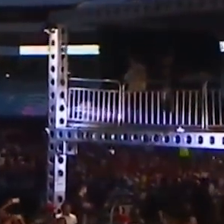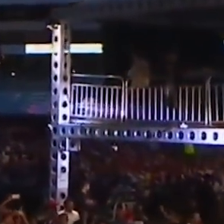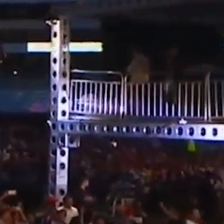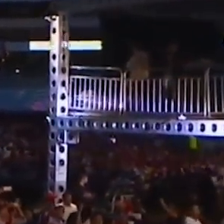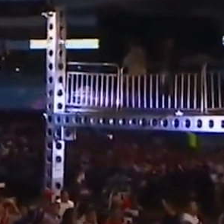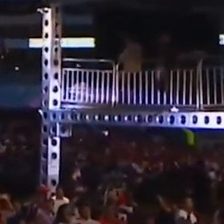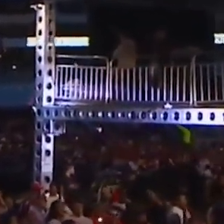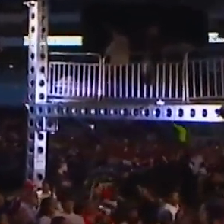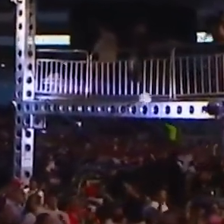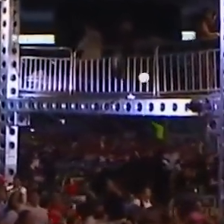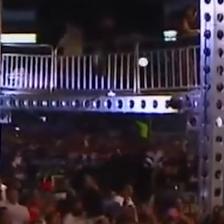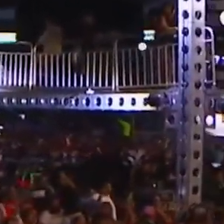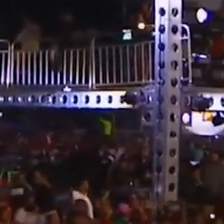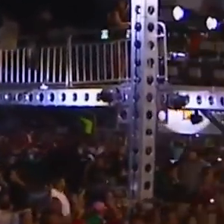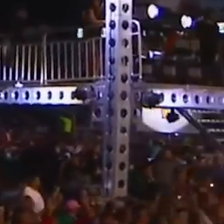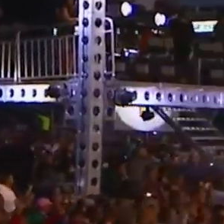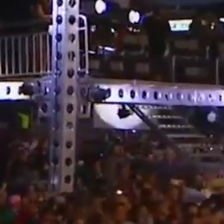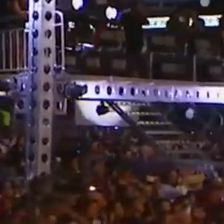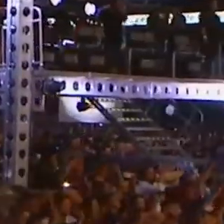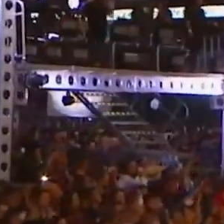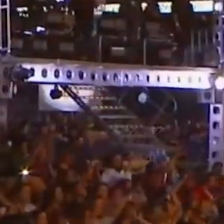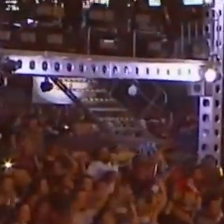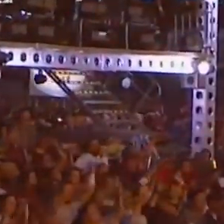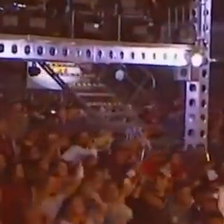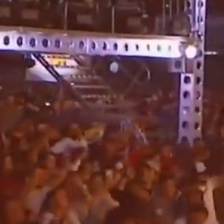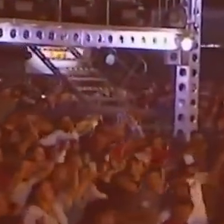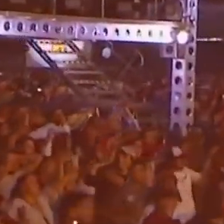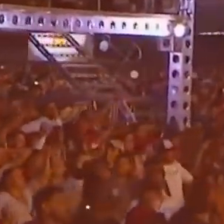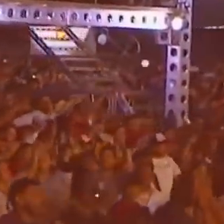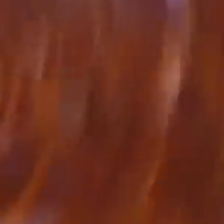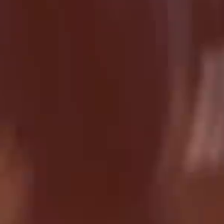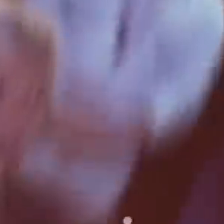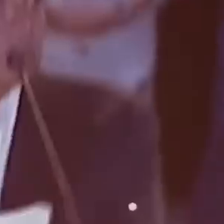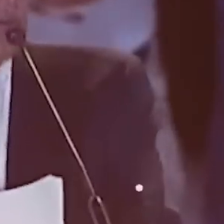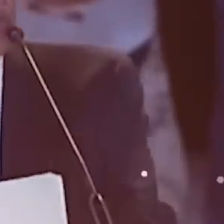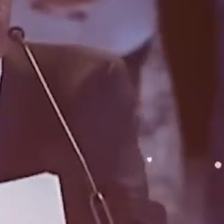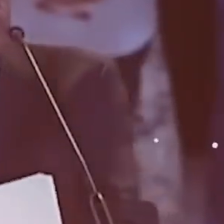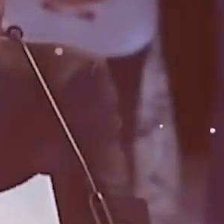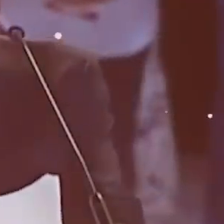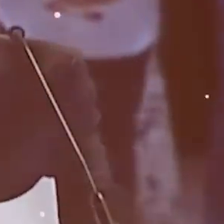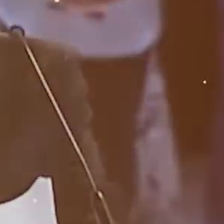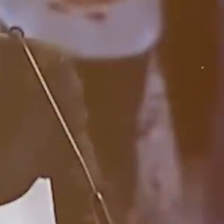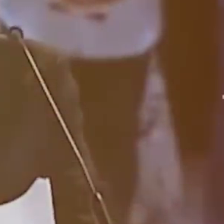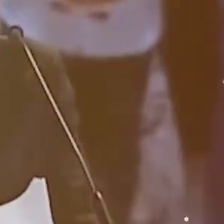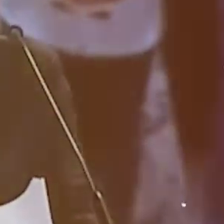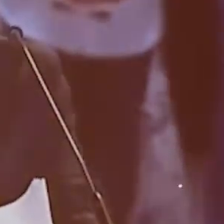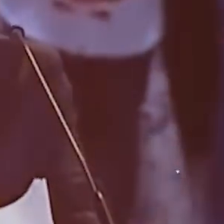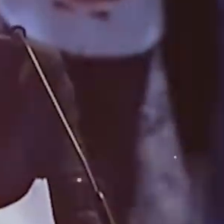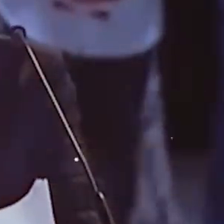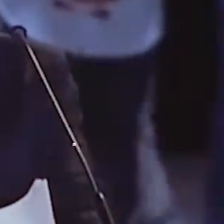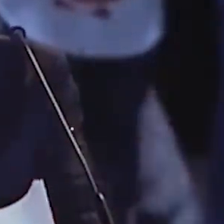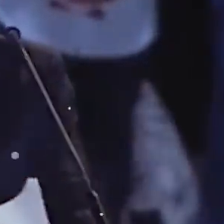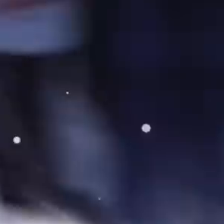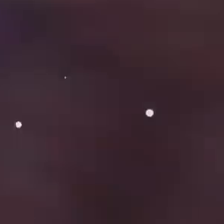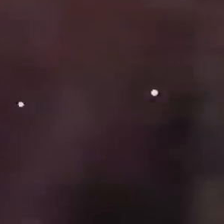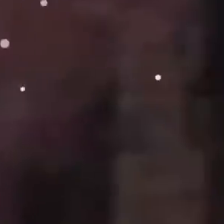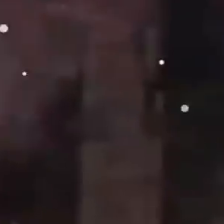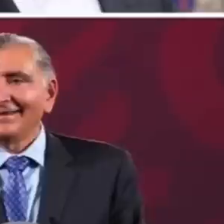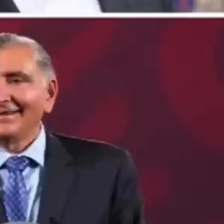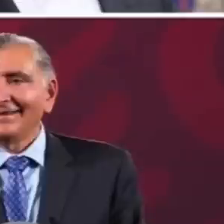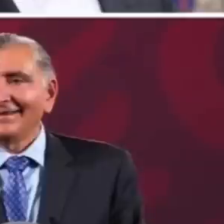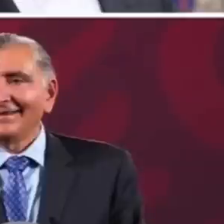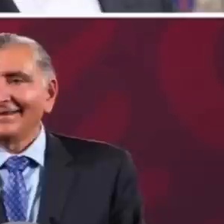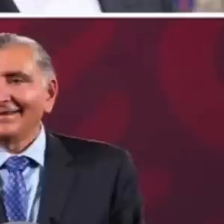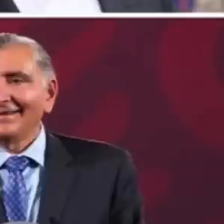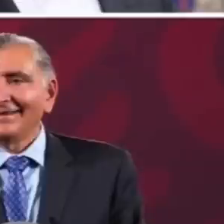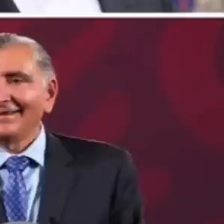adelante, fue lo que indicó el mandatario federal en la conferencia mañanera. Pero dígame usted, ¿a quién